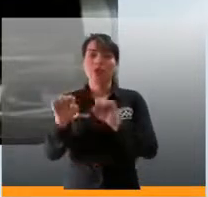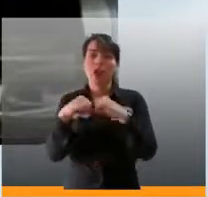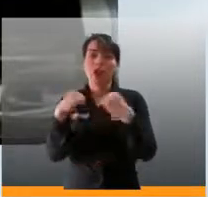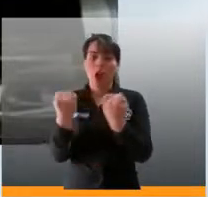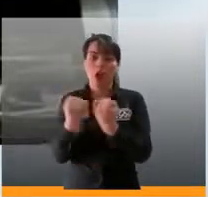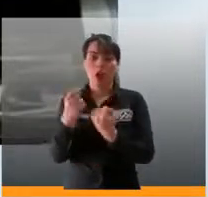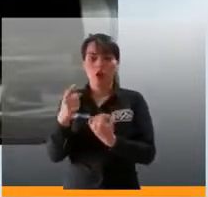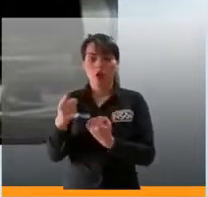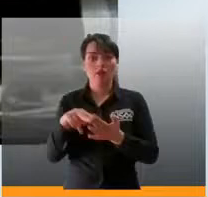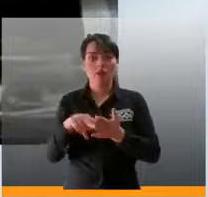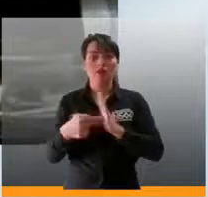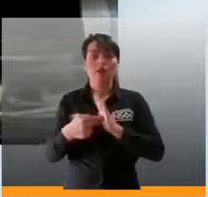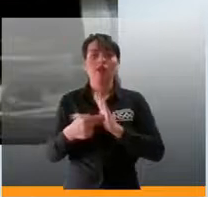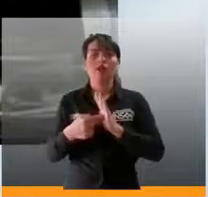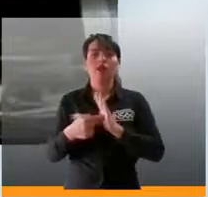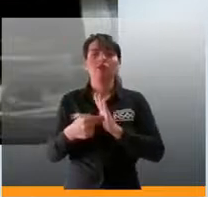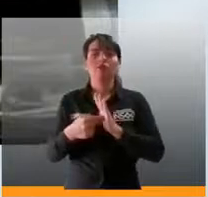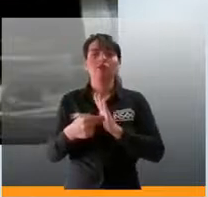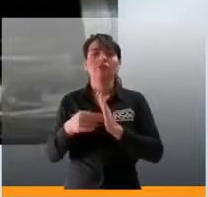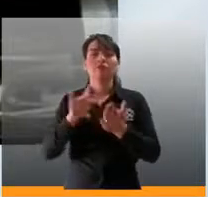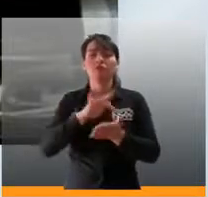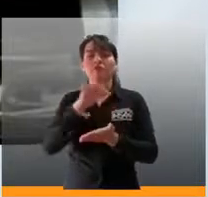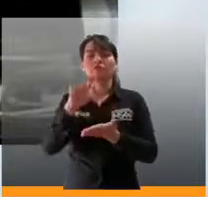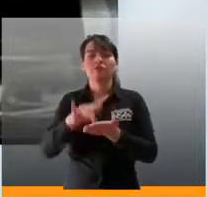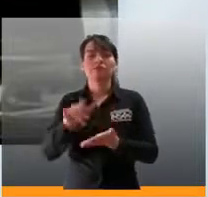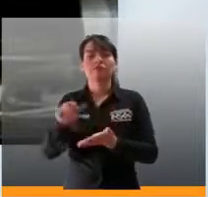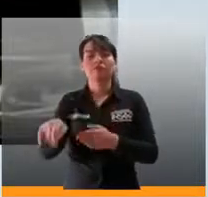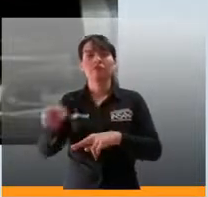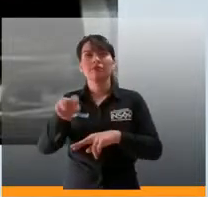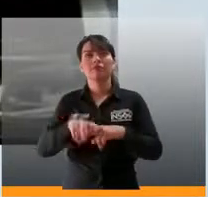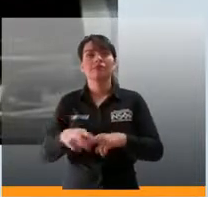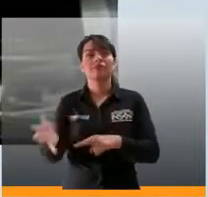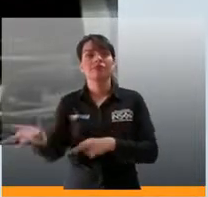oír el rollo que pudo recibir el estudiante escuchar